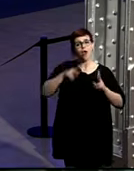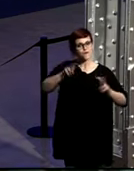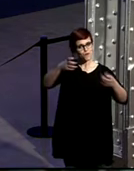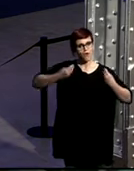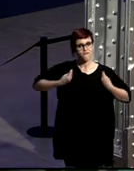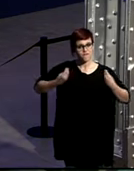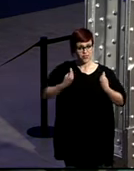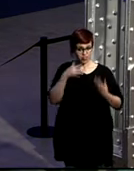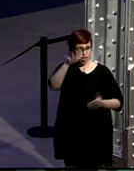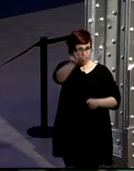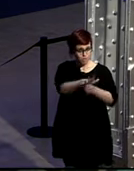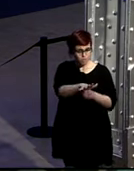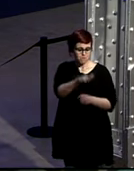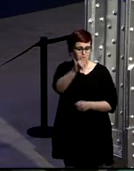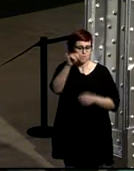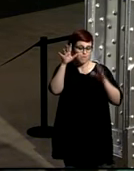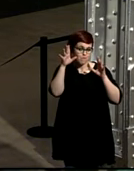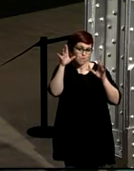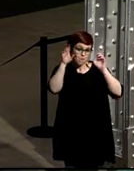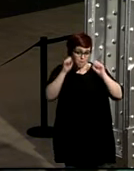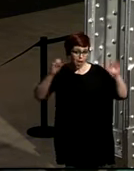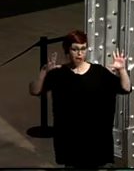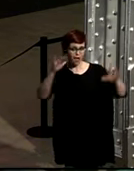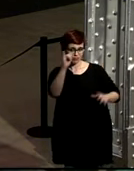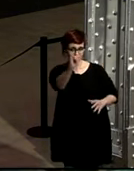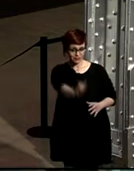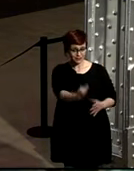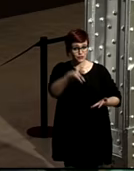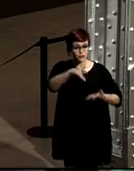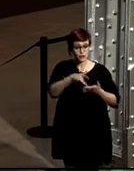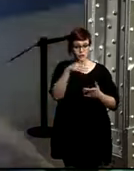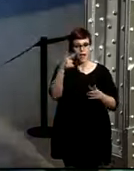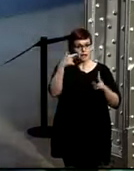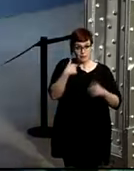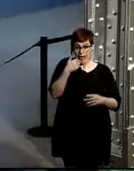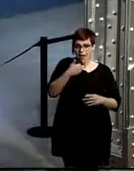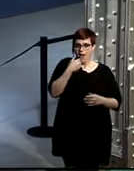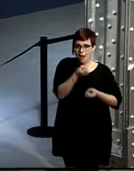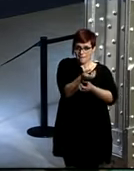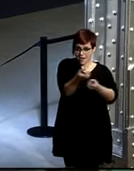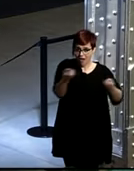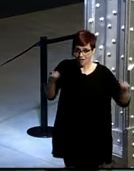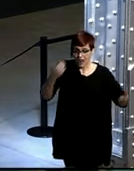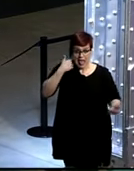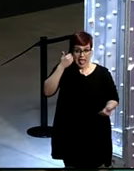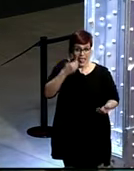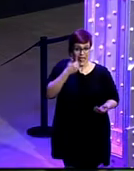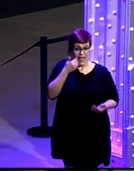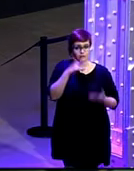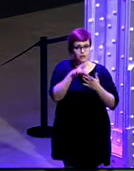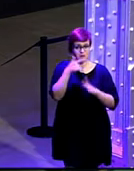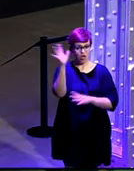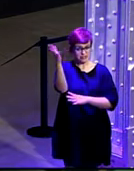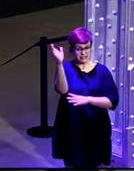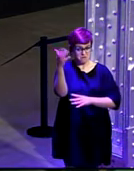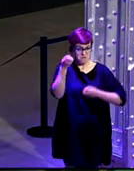de cine. Gracias por acudir a este auditorio y no estar en la calle expuestos a la procelosa primavera, que sabéis que traiciona muchísimo y que con este clima